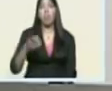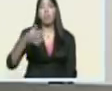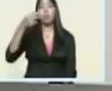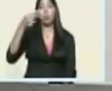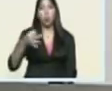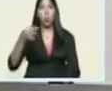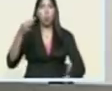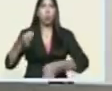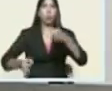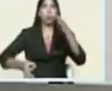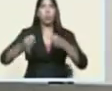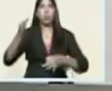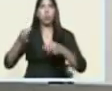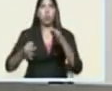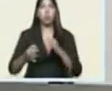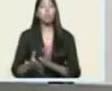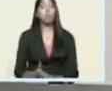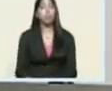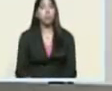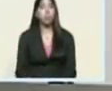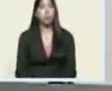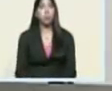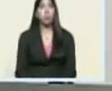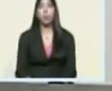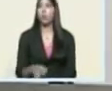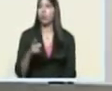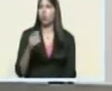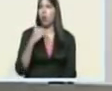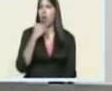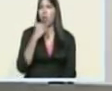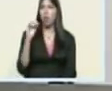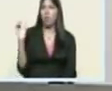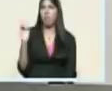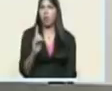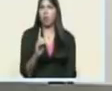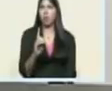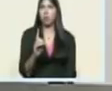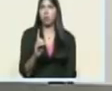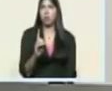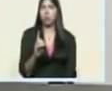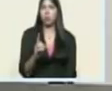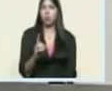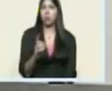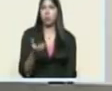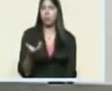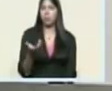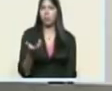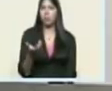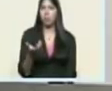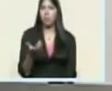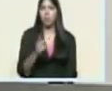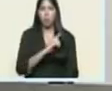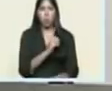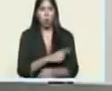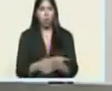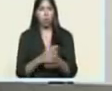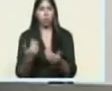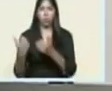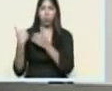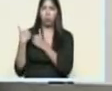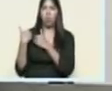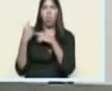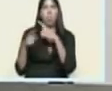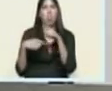justicia, compadre, justicia. Usted no va a venir a jugar con el poder que le da la democracia y el Estado para un día